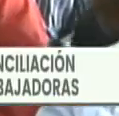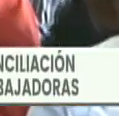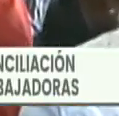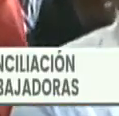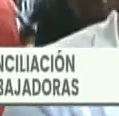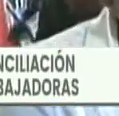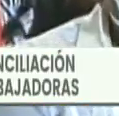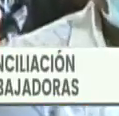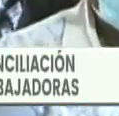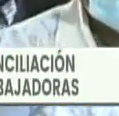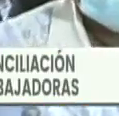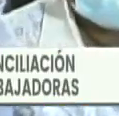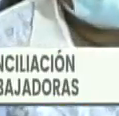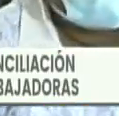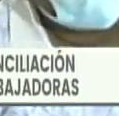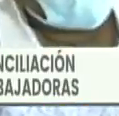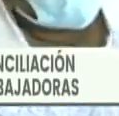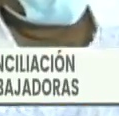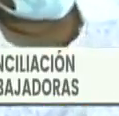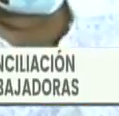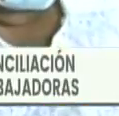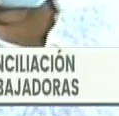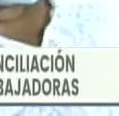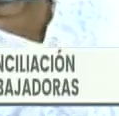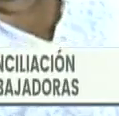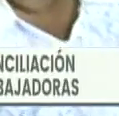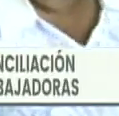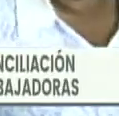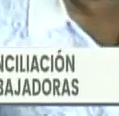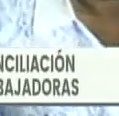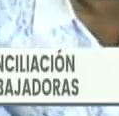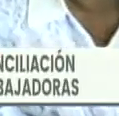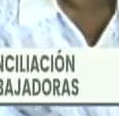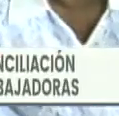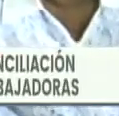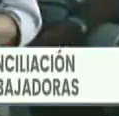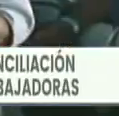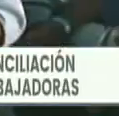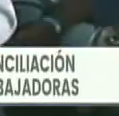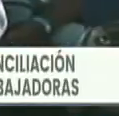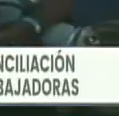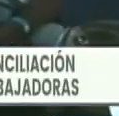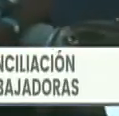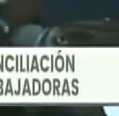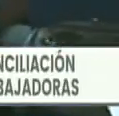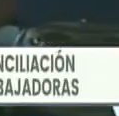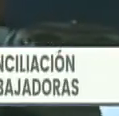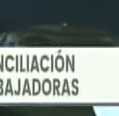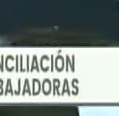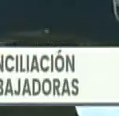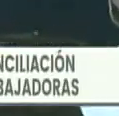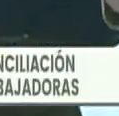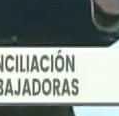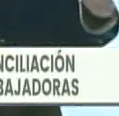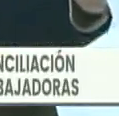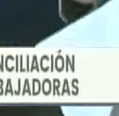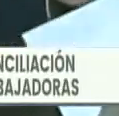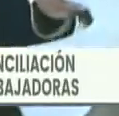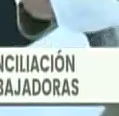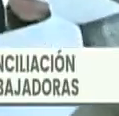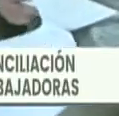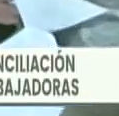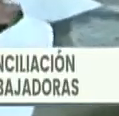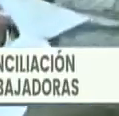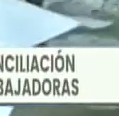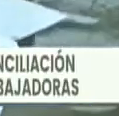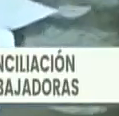abordado fácilmente en función de crear políticas públicas para mejorar las condiciones de vida y trabajo de estos trabajadores o de